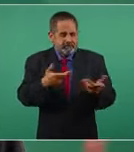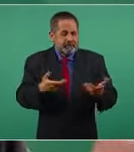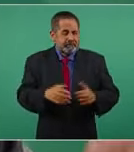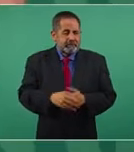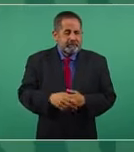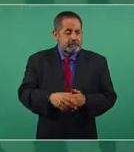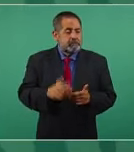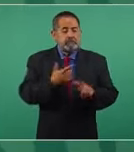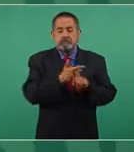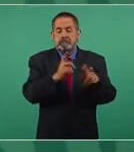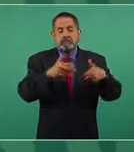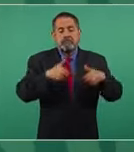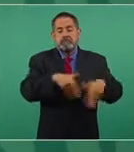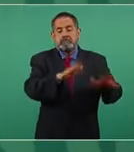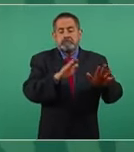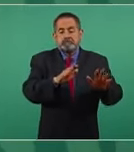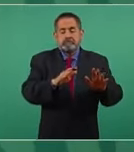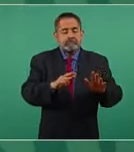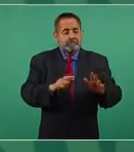lo liberan?